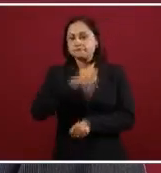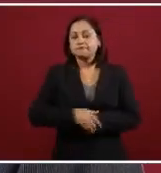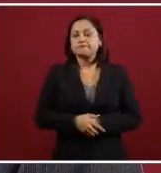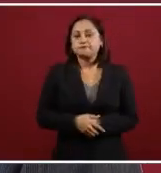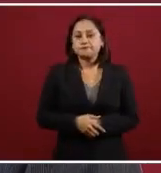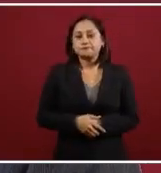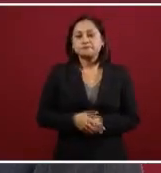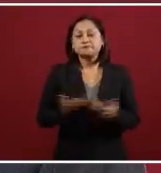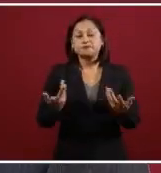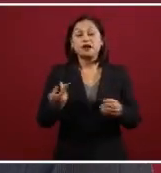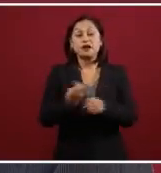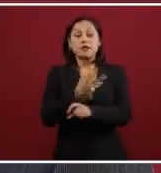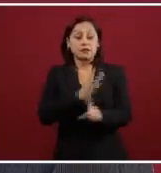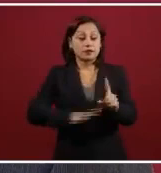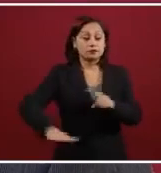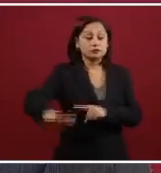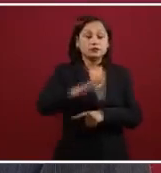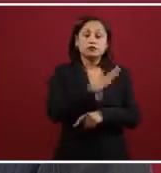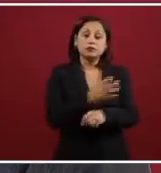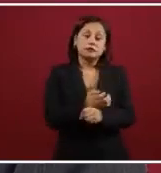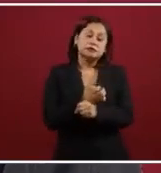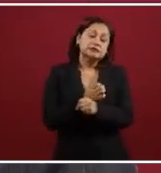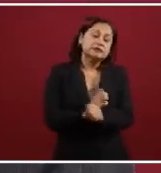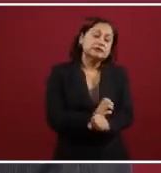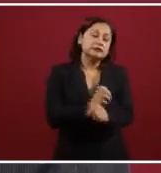y se esclavizó a nuestro pueblo.